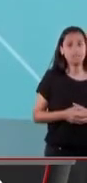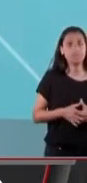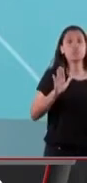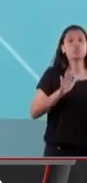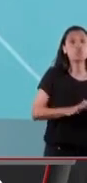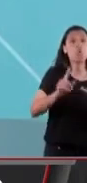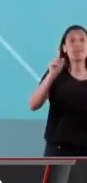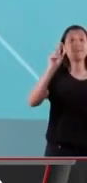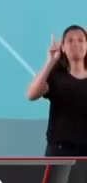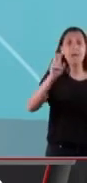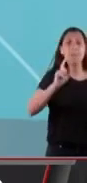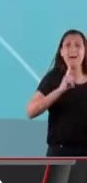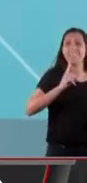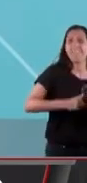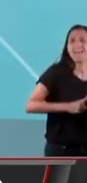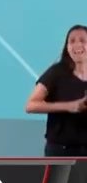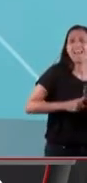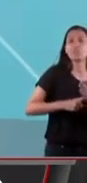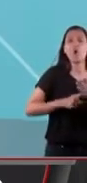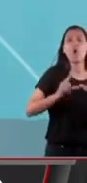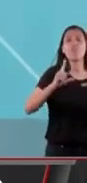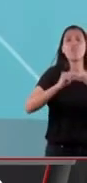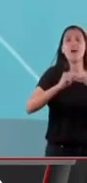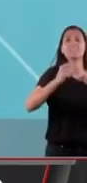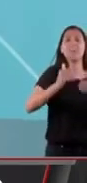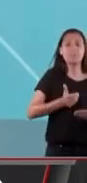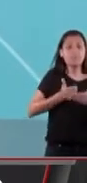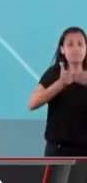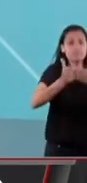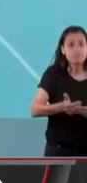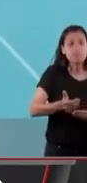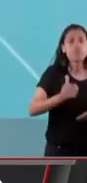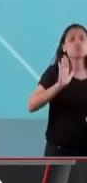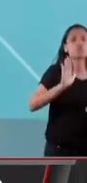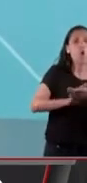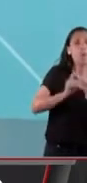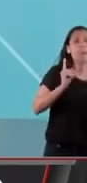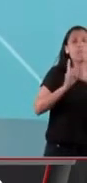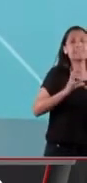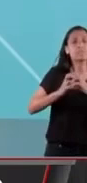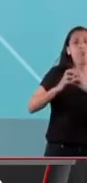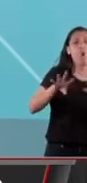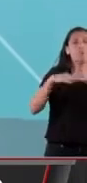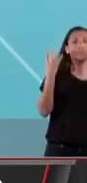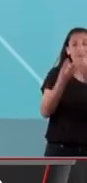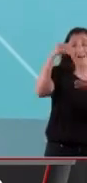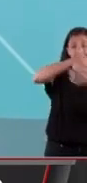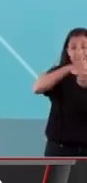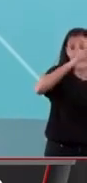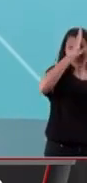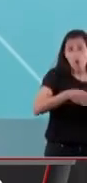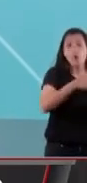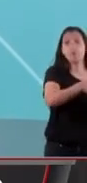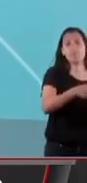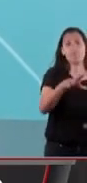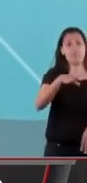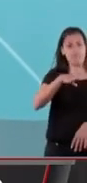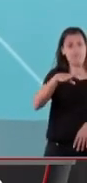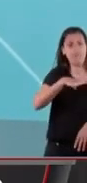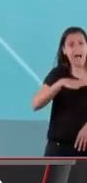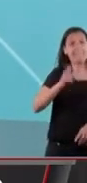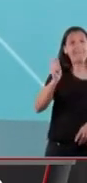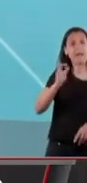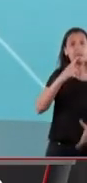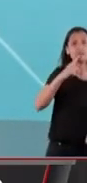hablando con constitucionalistas para saber cuál es la interpretación que le tienen que dar a este fallo, en principio, que ha dado a conocer la Suprema Corte